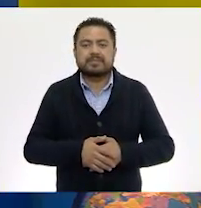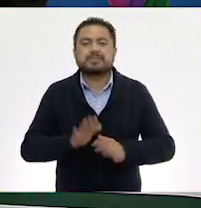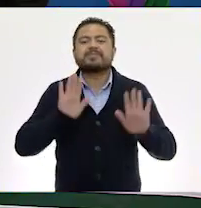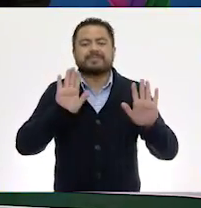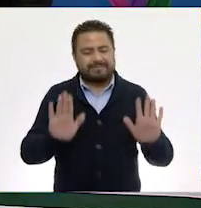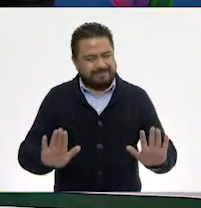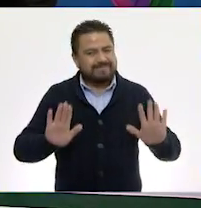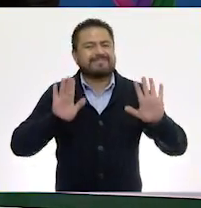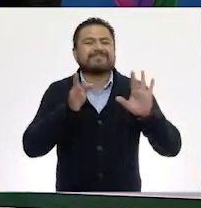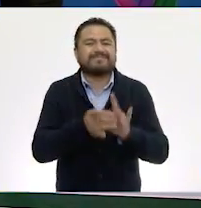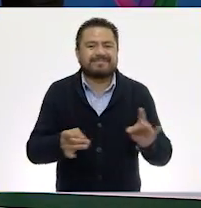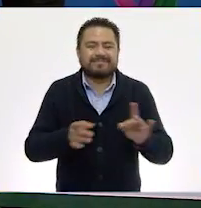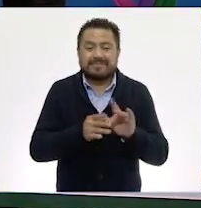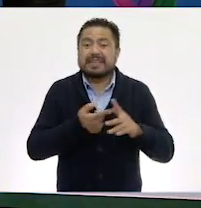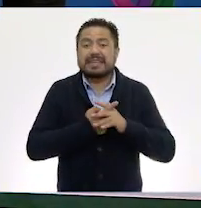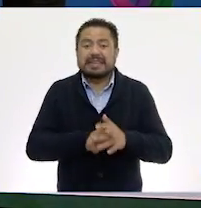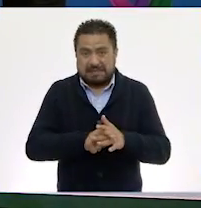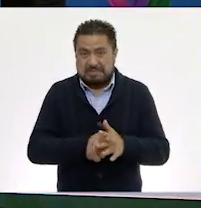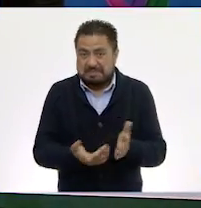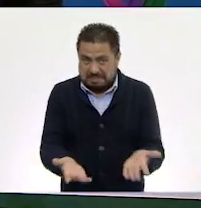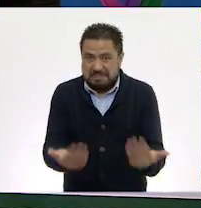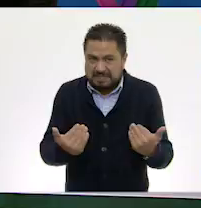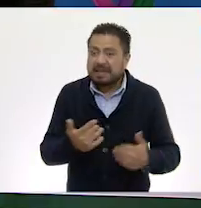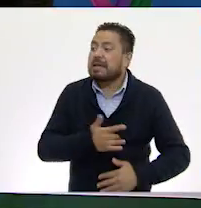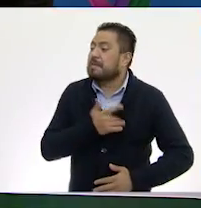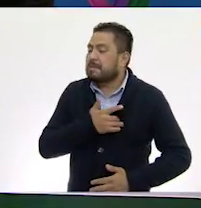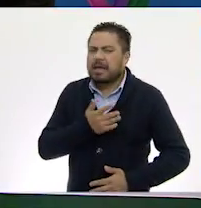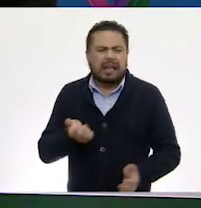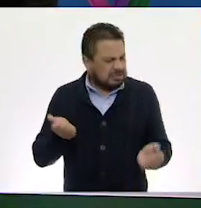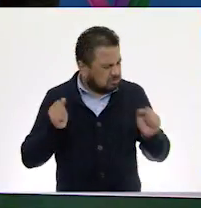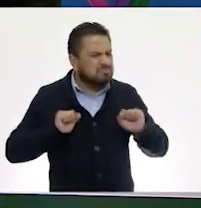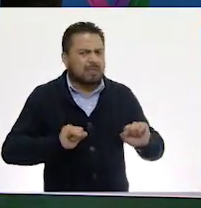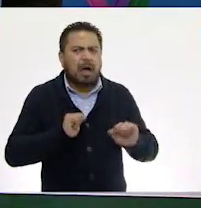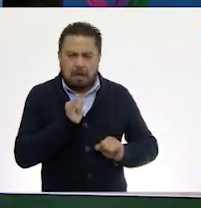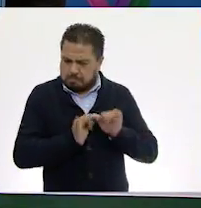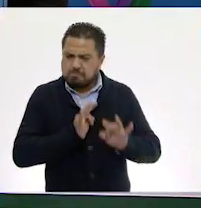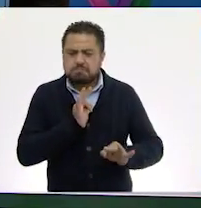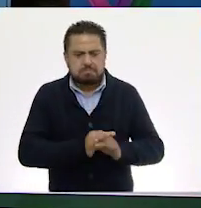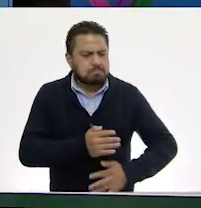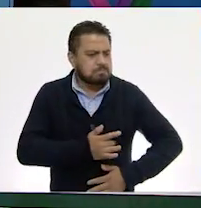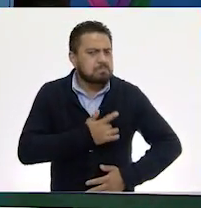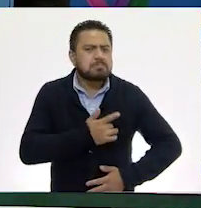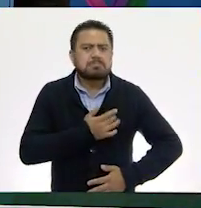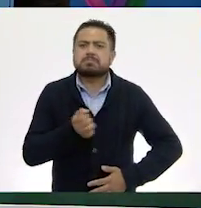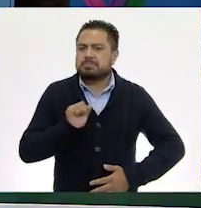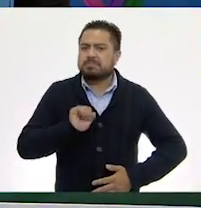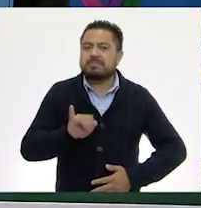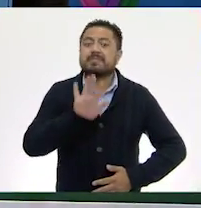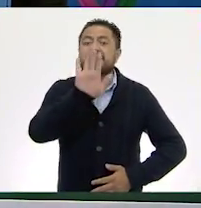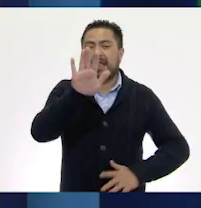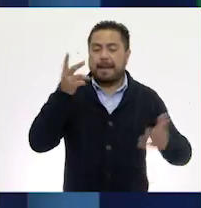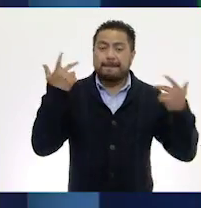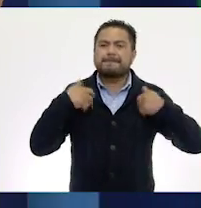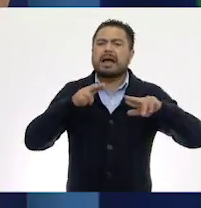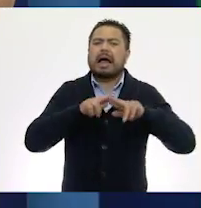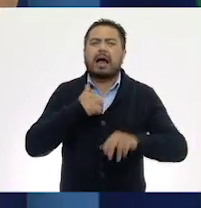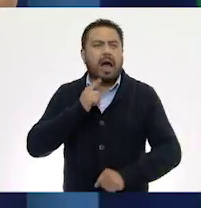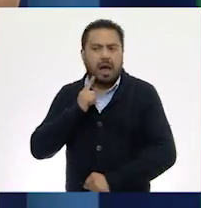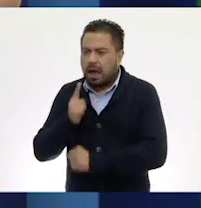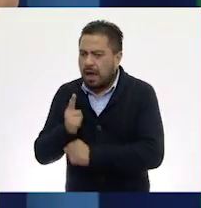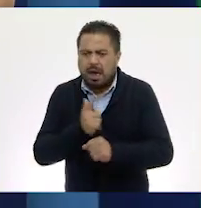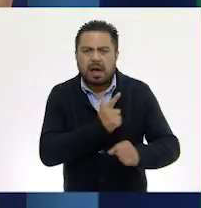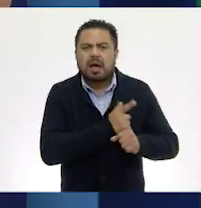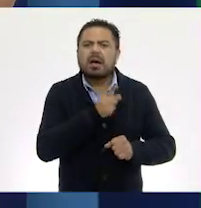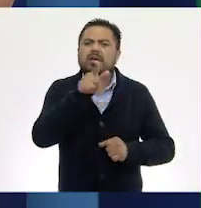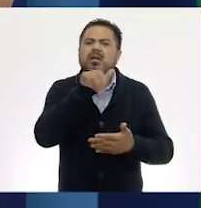Bueno, pues vamos a empezar, ¿les parece? Sí, estamos listos. Listos. Maestro, me di cuenta que